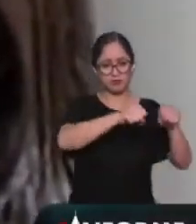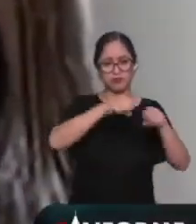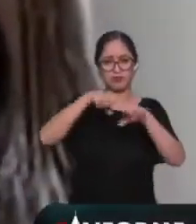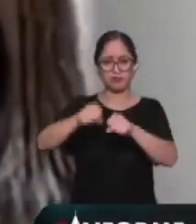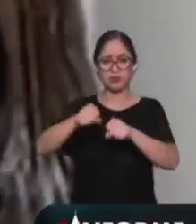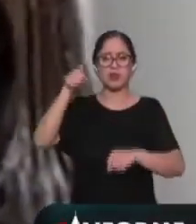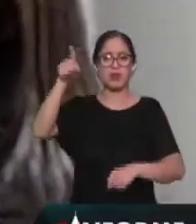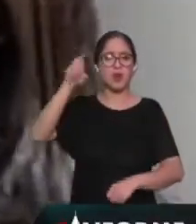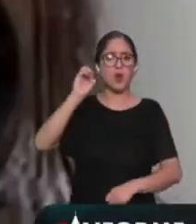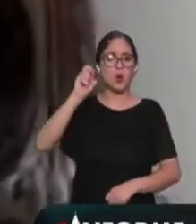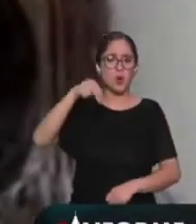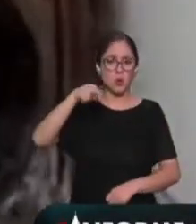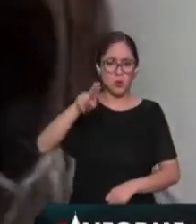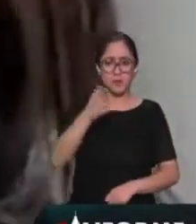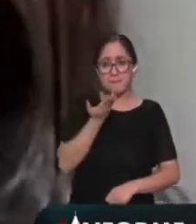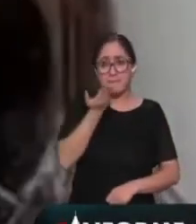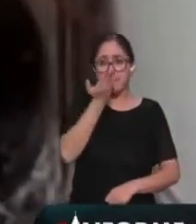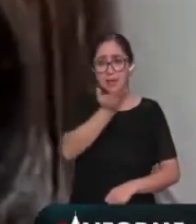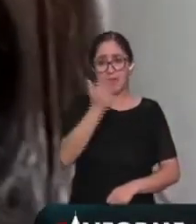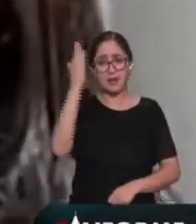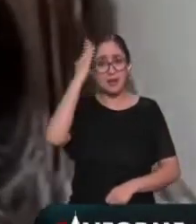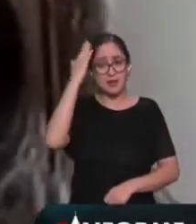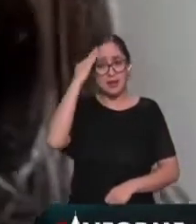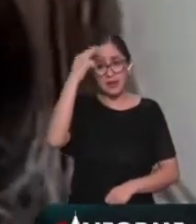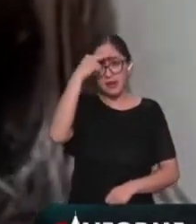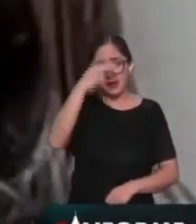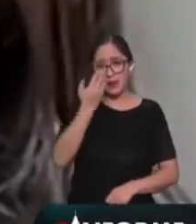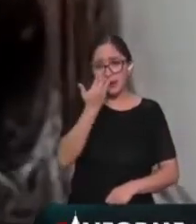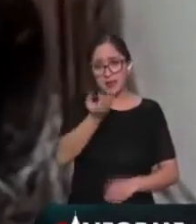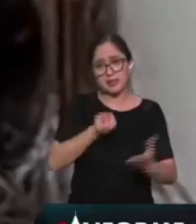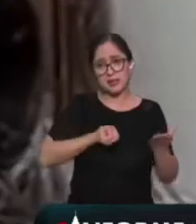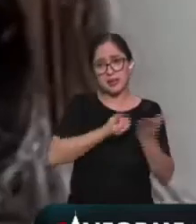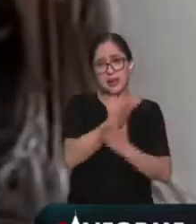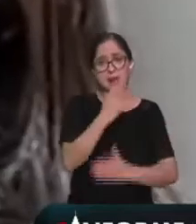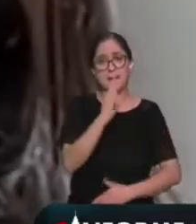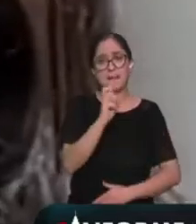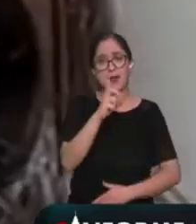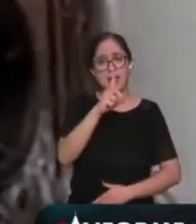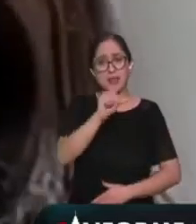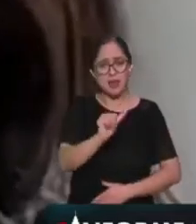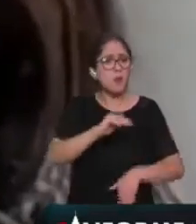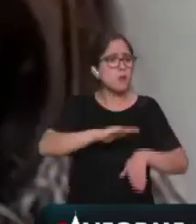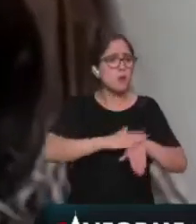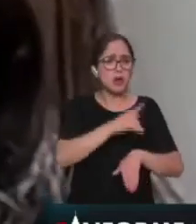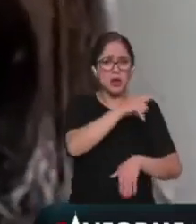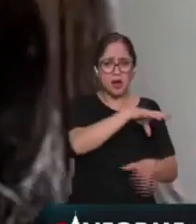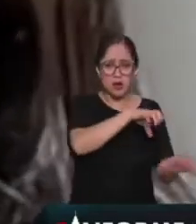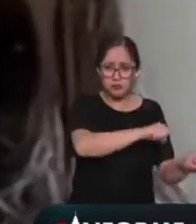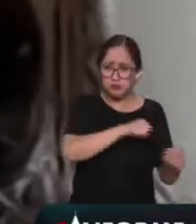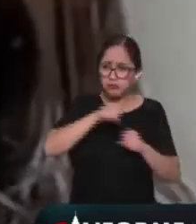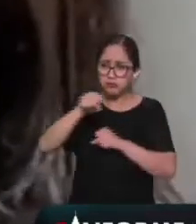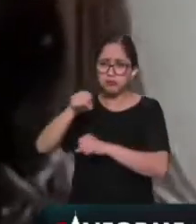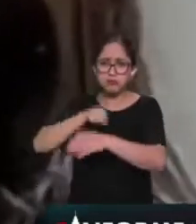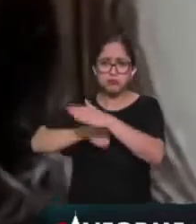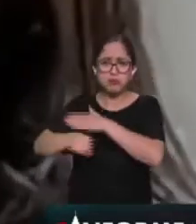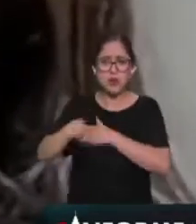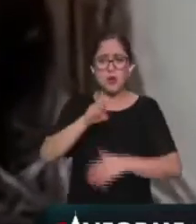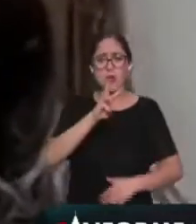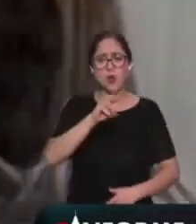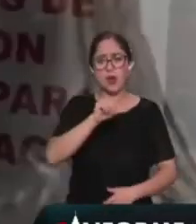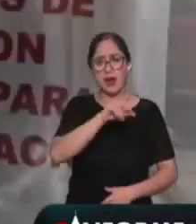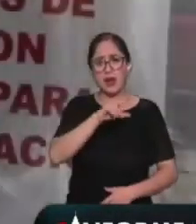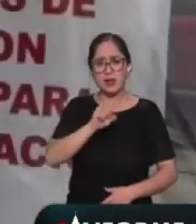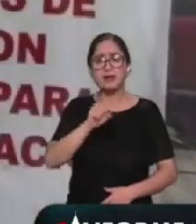ONU, quien pidió a las autoridades mexicanas la liberación de Brenda Quevedo Cruz, pues consideró que la detención por el caso Gualas fue arbitraria y contraria a